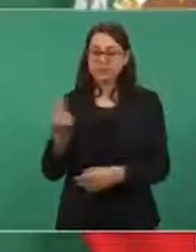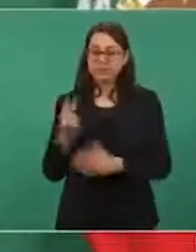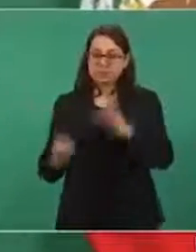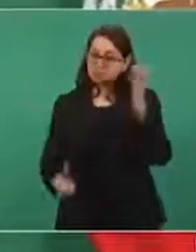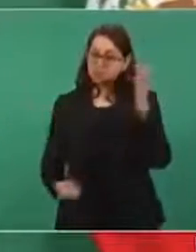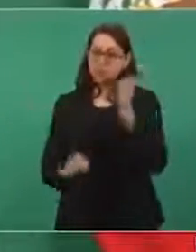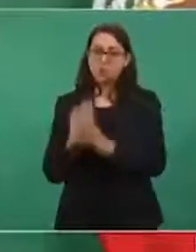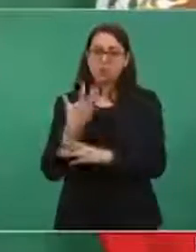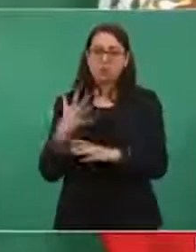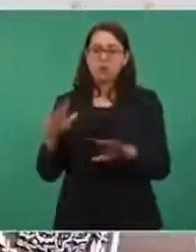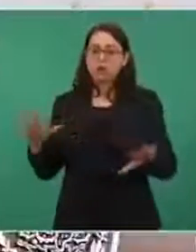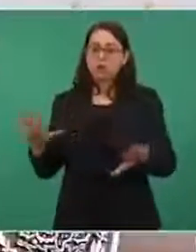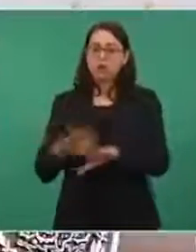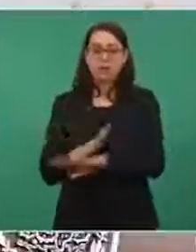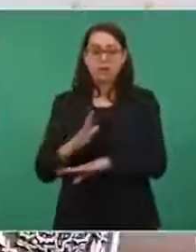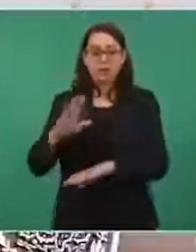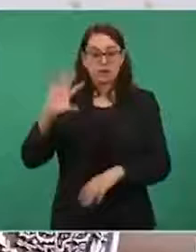tecnología